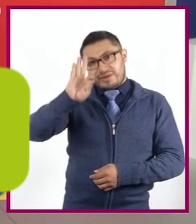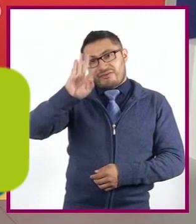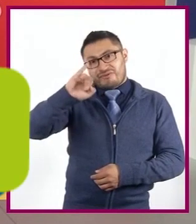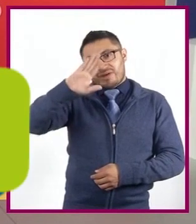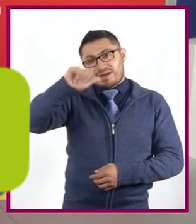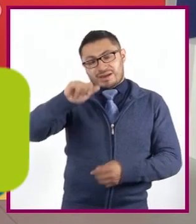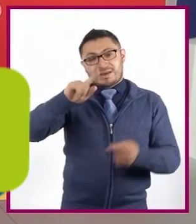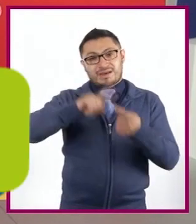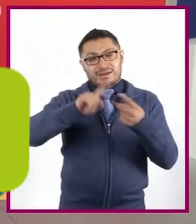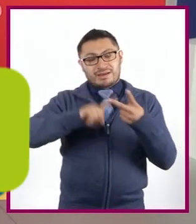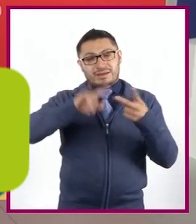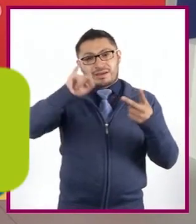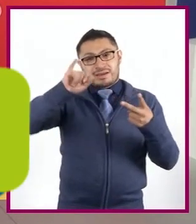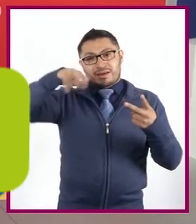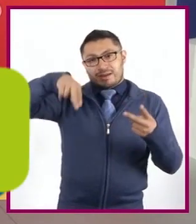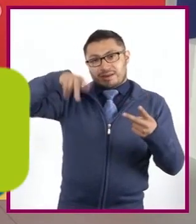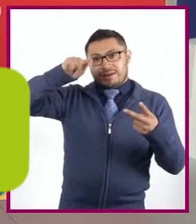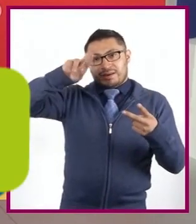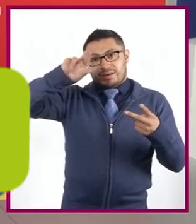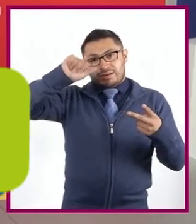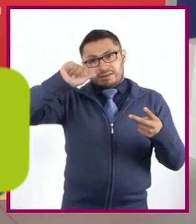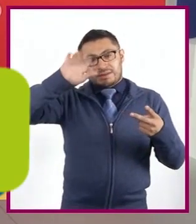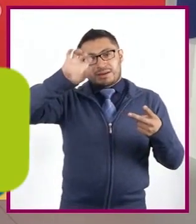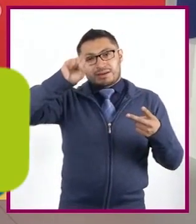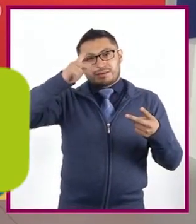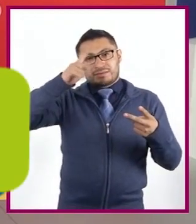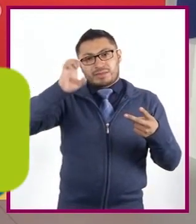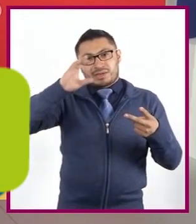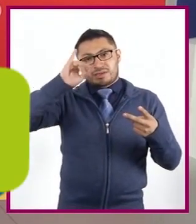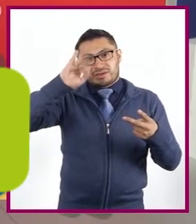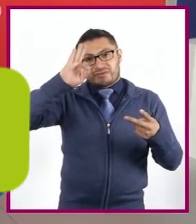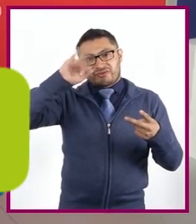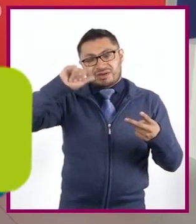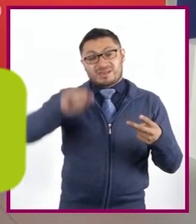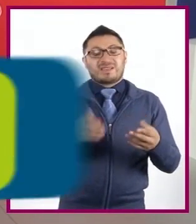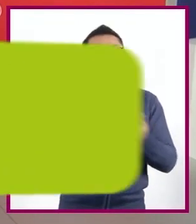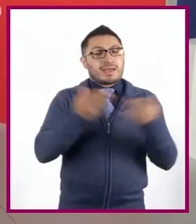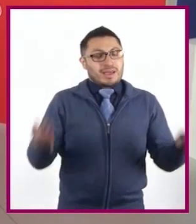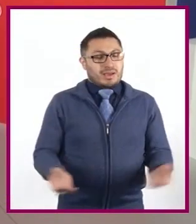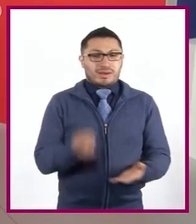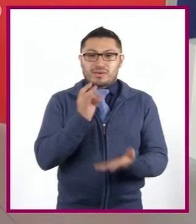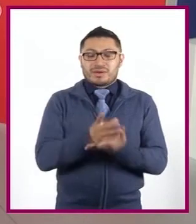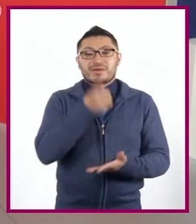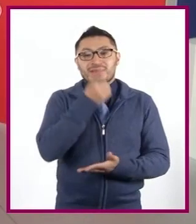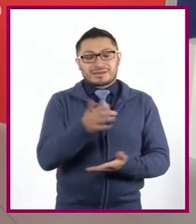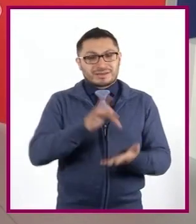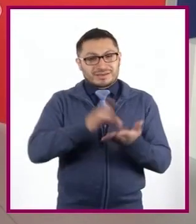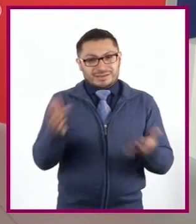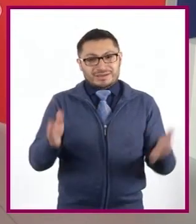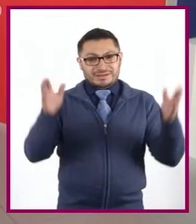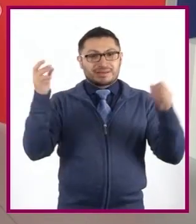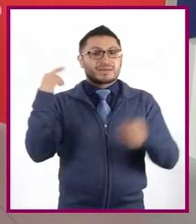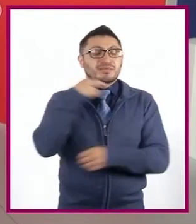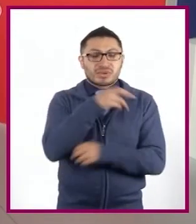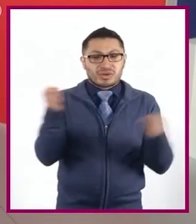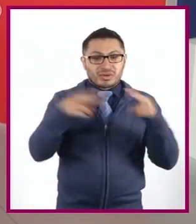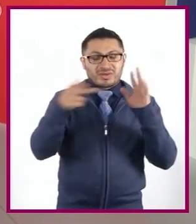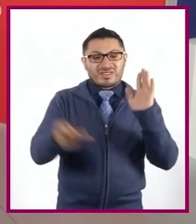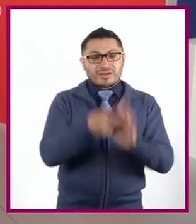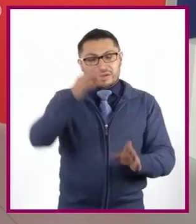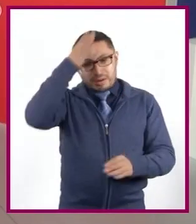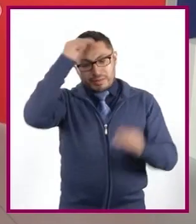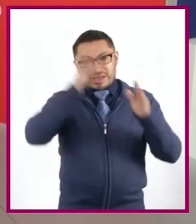más que despedirnos. Pronto volveremos a vernos en otra sesión de Aprende en Casa 2. Ciencias,